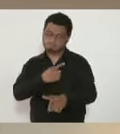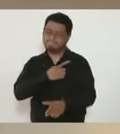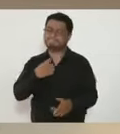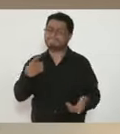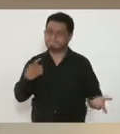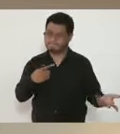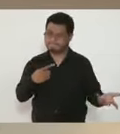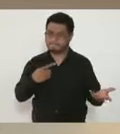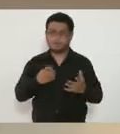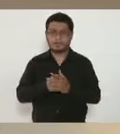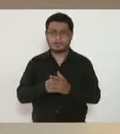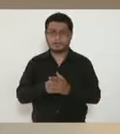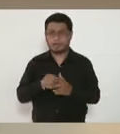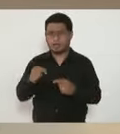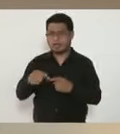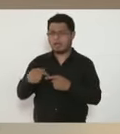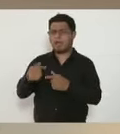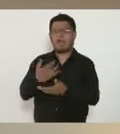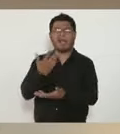no hay tiempo.